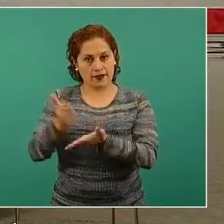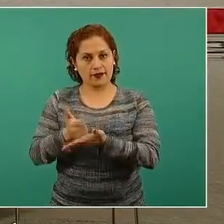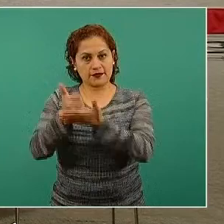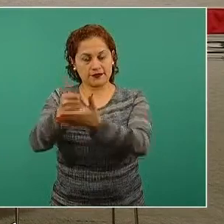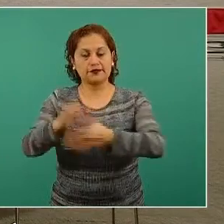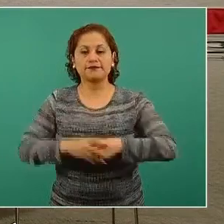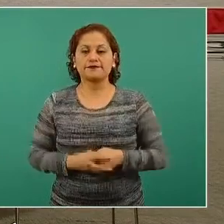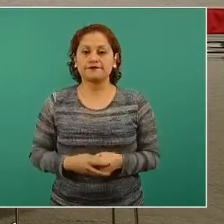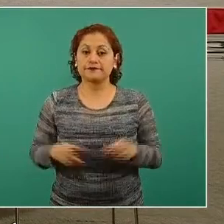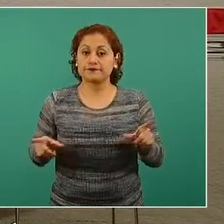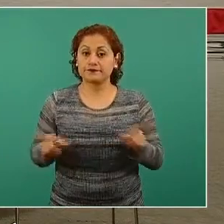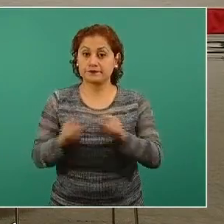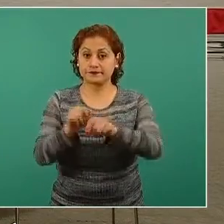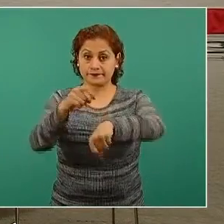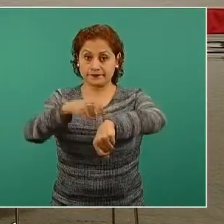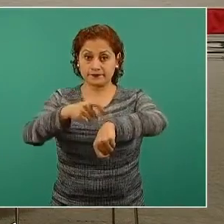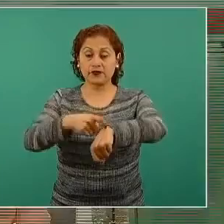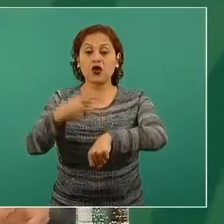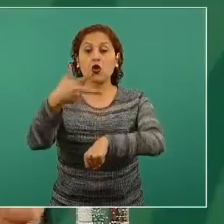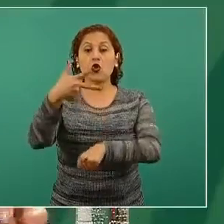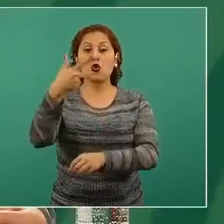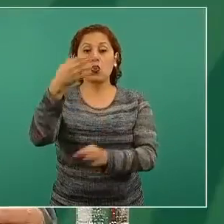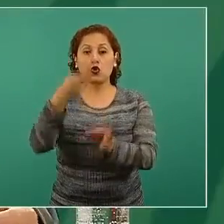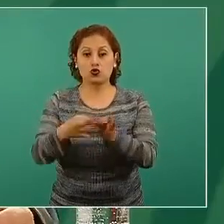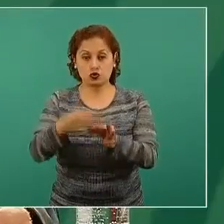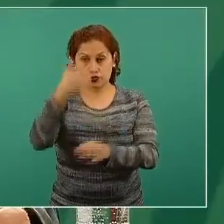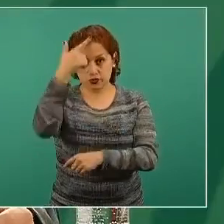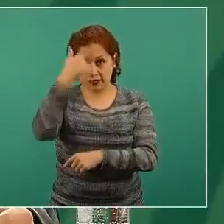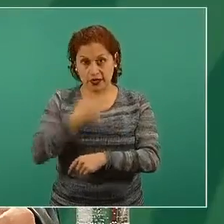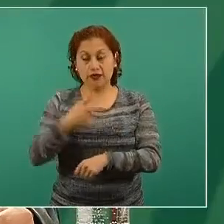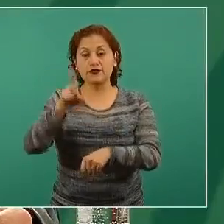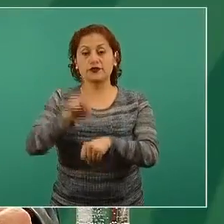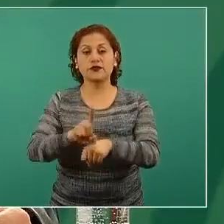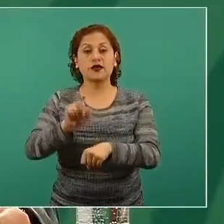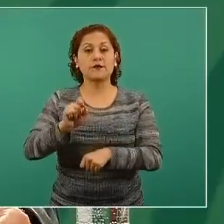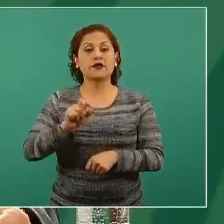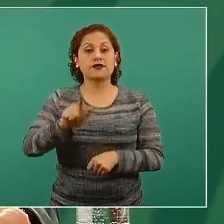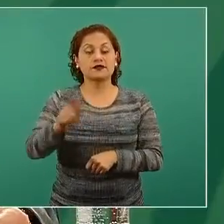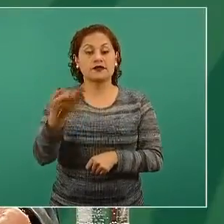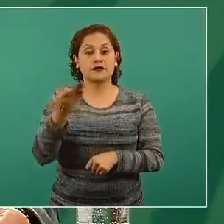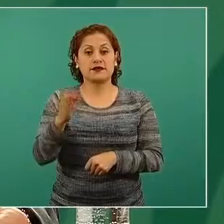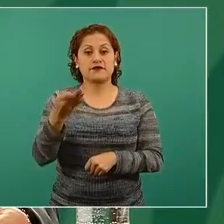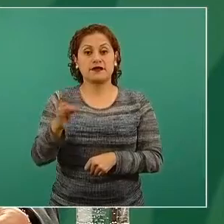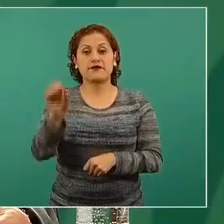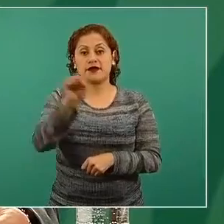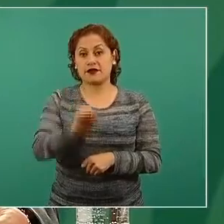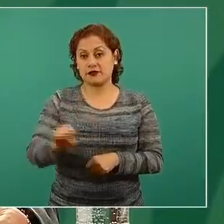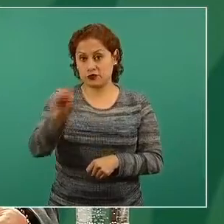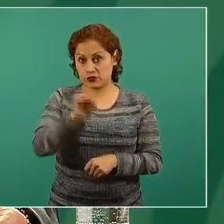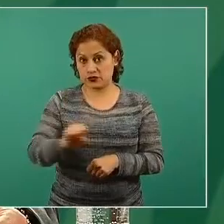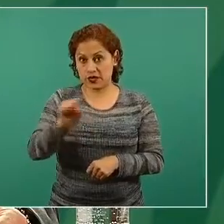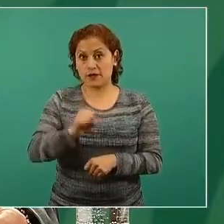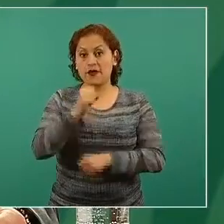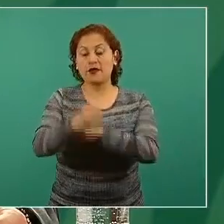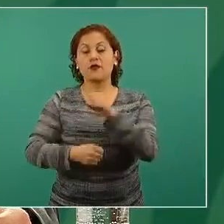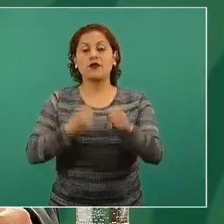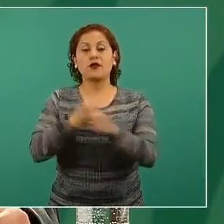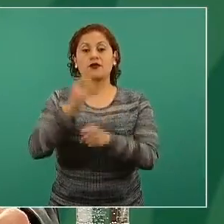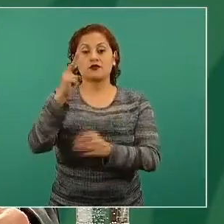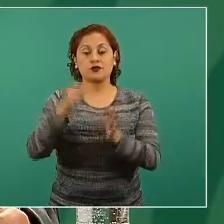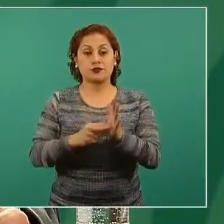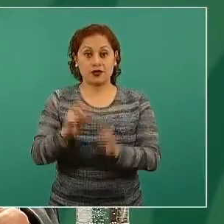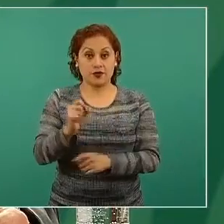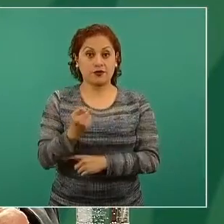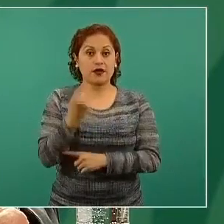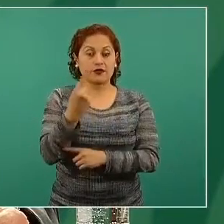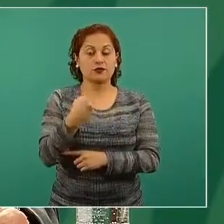las 20 horas en punto del día 27 de febrero, sábado de este año 2021,